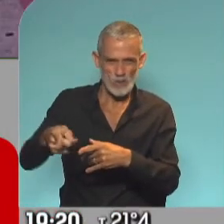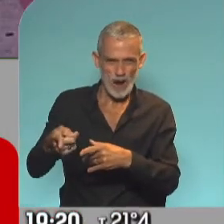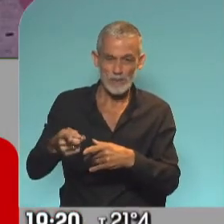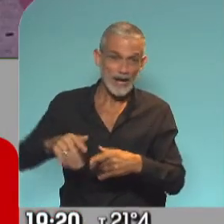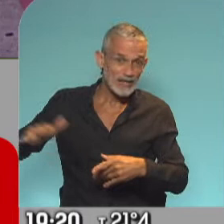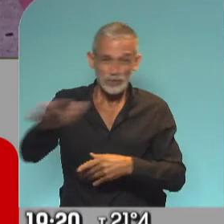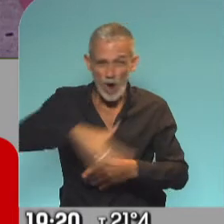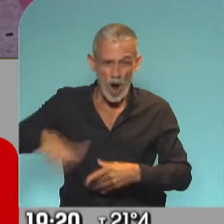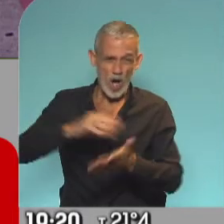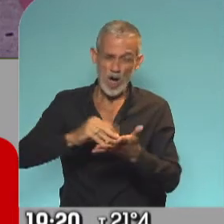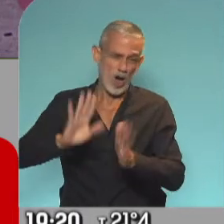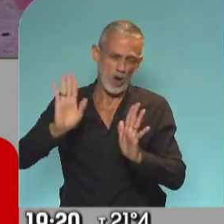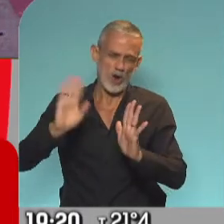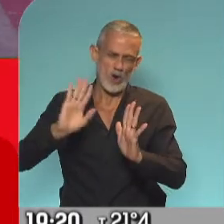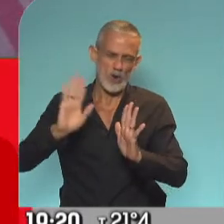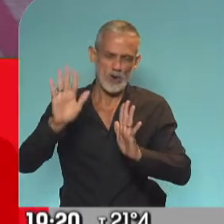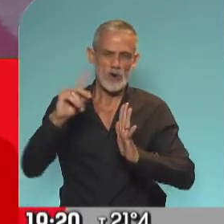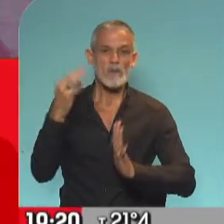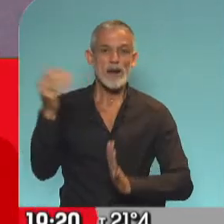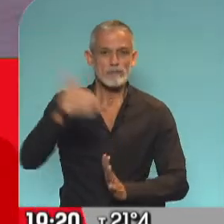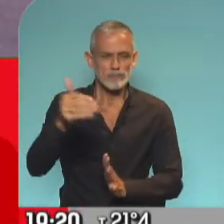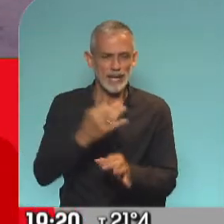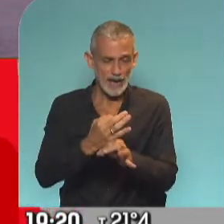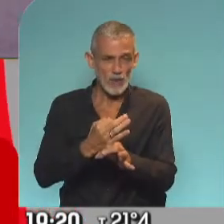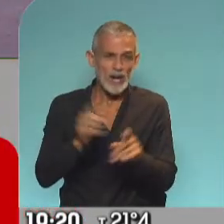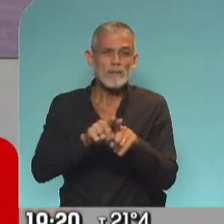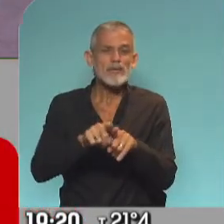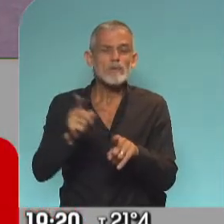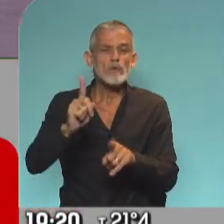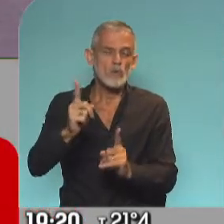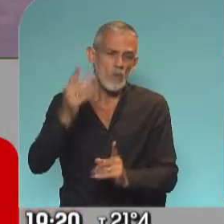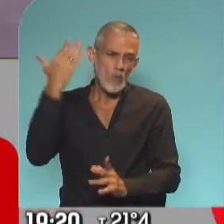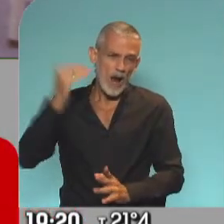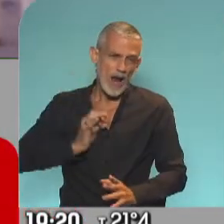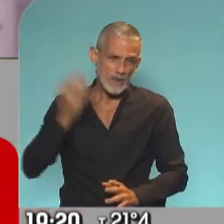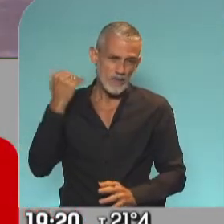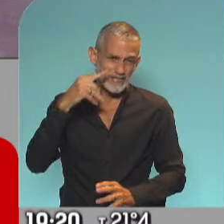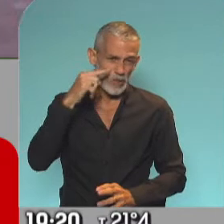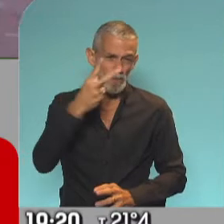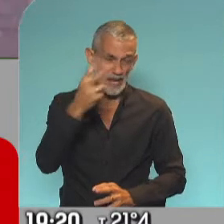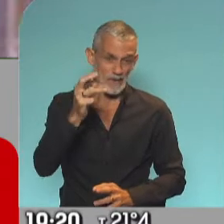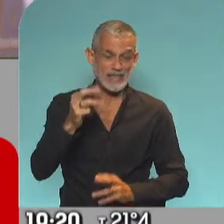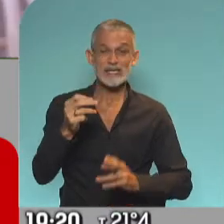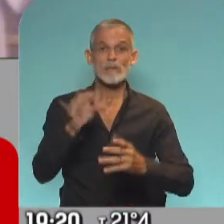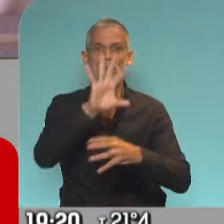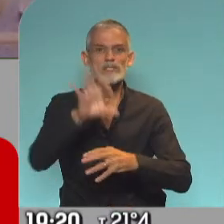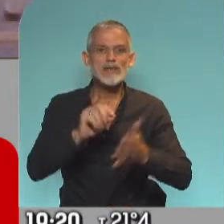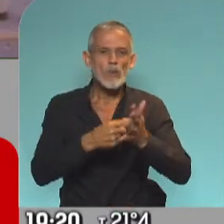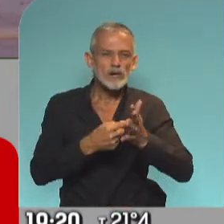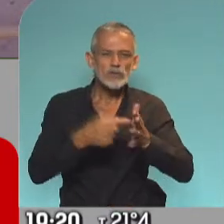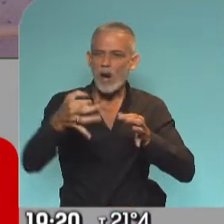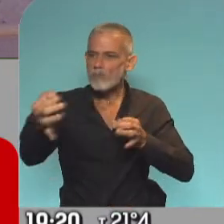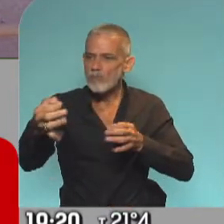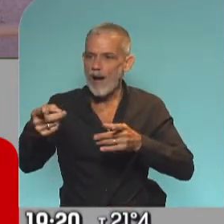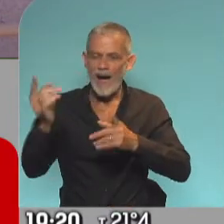para todo el territorio, para que prioricemos la presencialidad, como ocurrió también en el 2020. En muchos distritos de la provincia de Buenos Aires existió